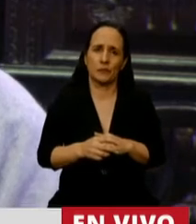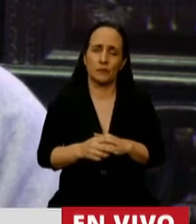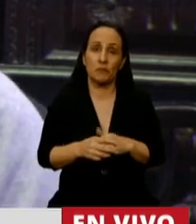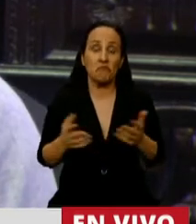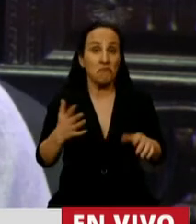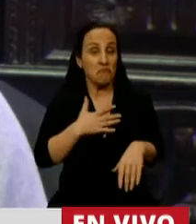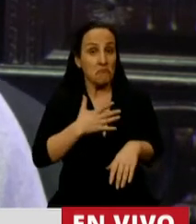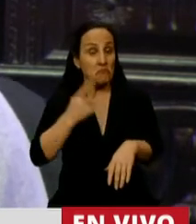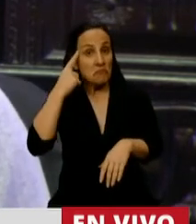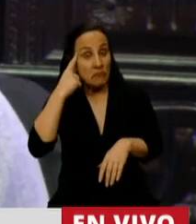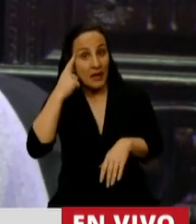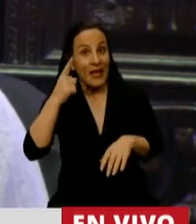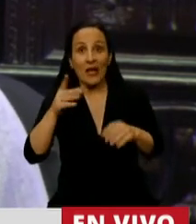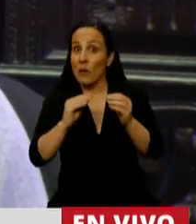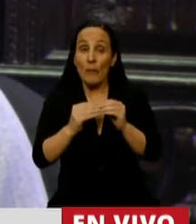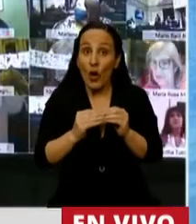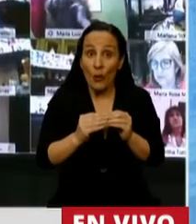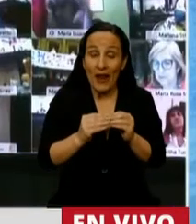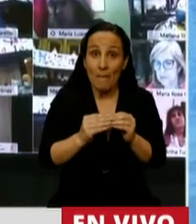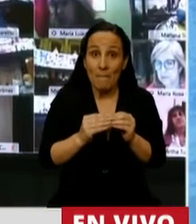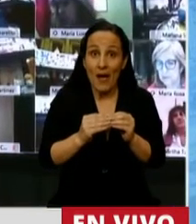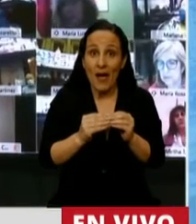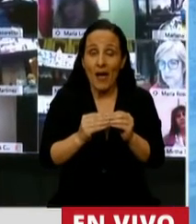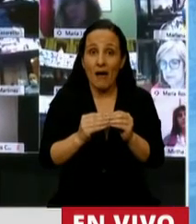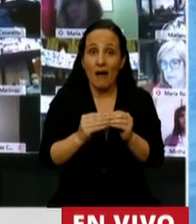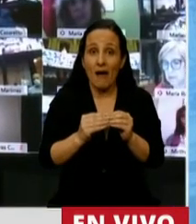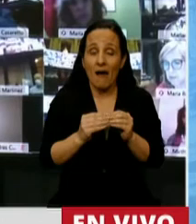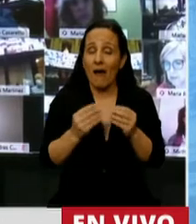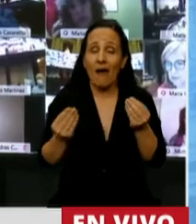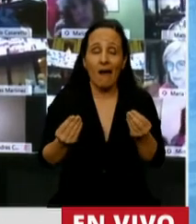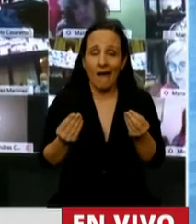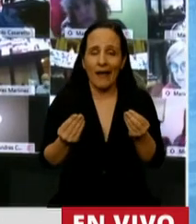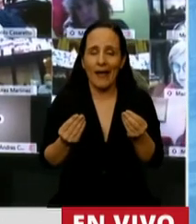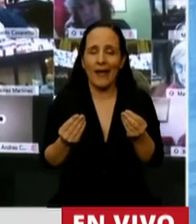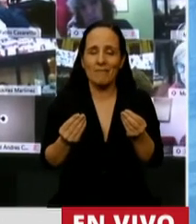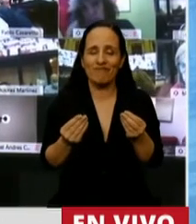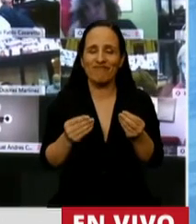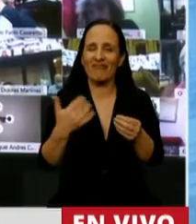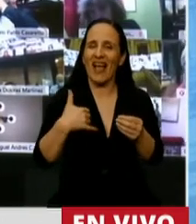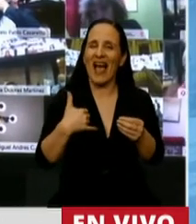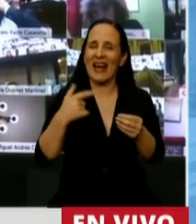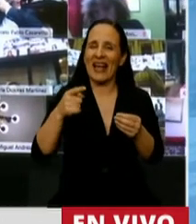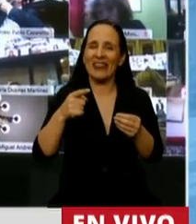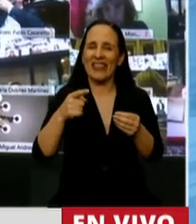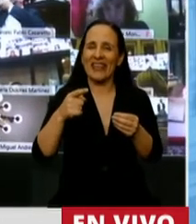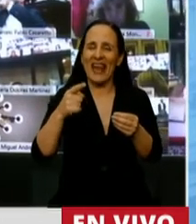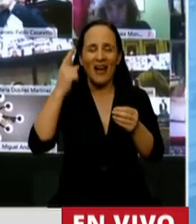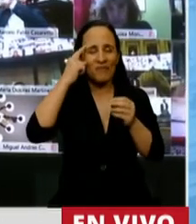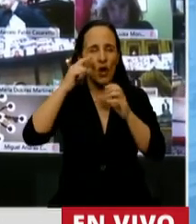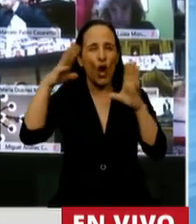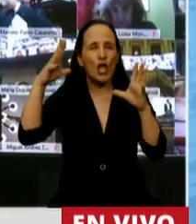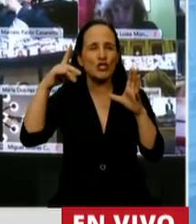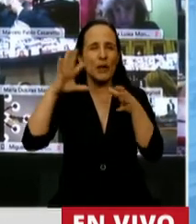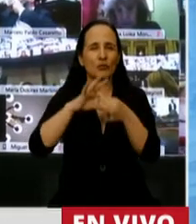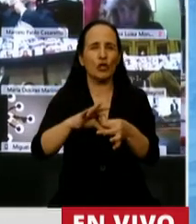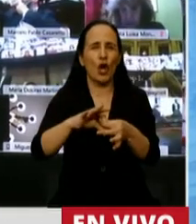soy de los que piensan que el problema es que se instauró un concepto en la argentina peligrosísimo y es un